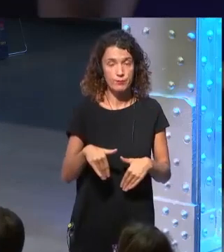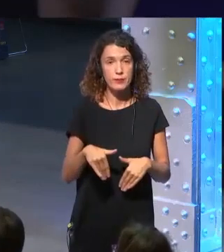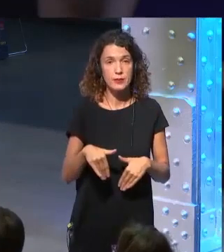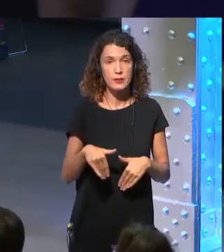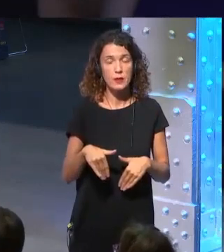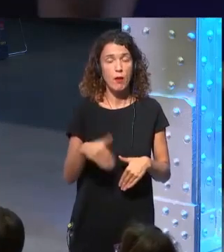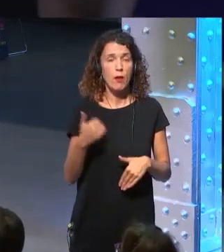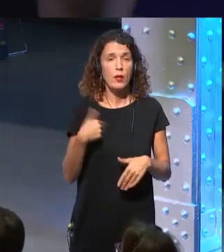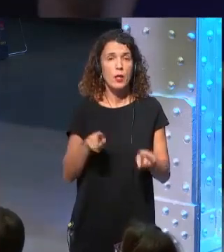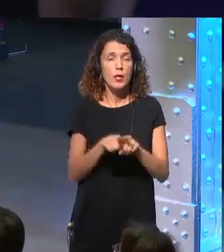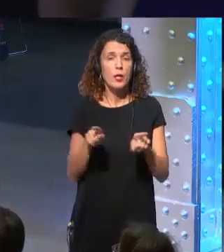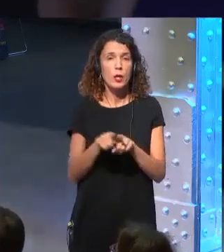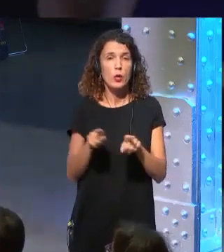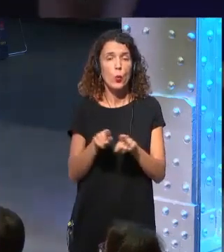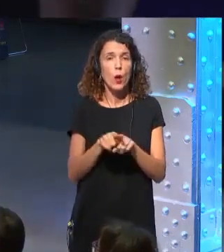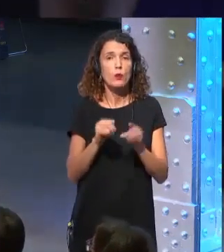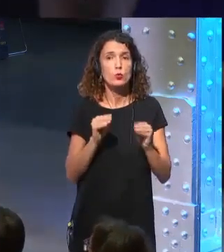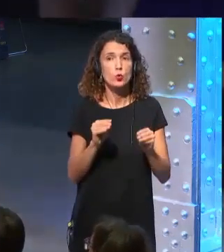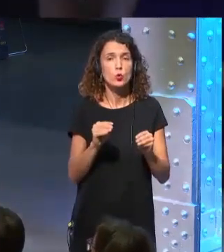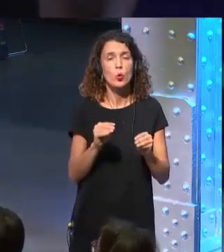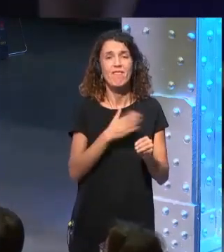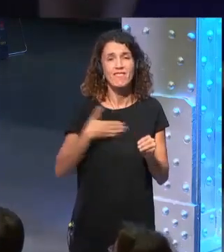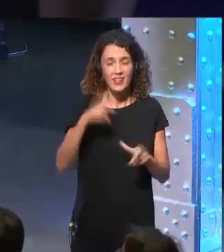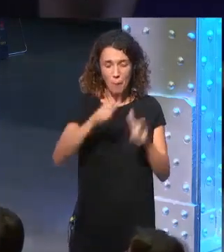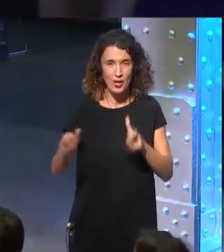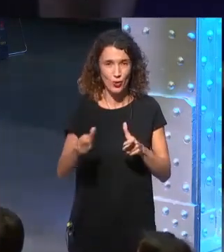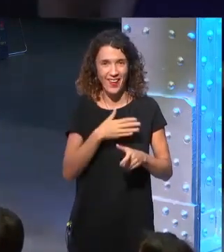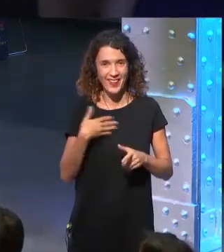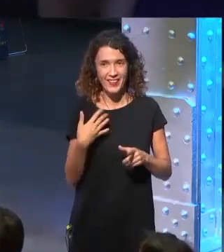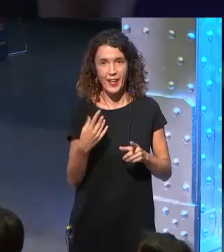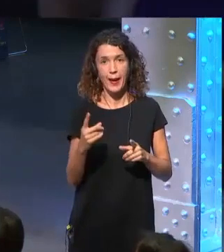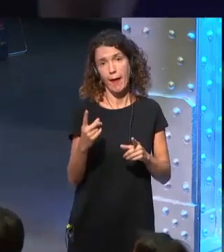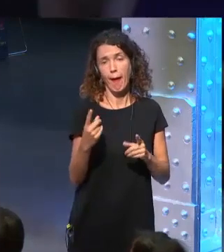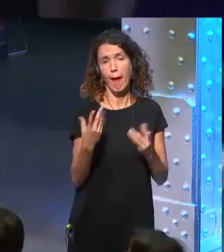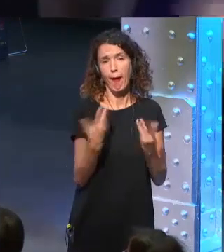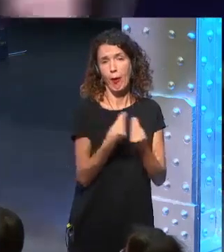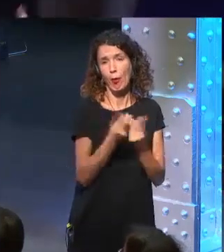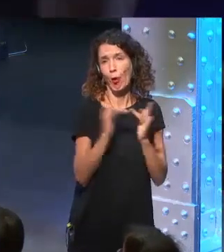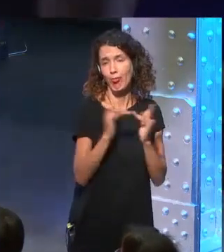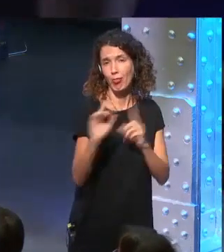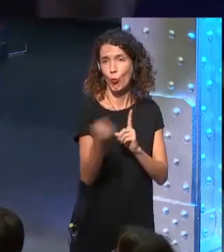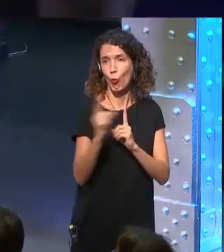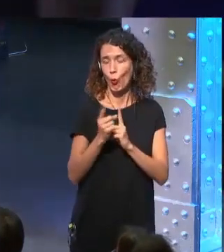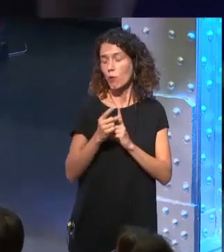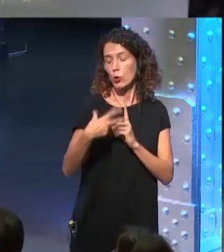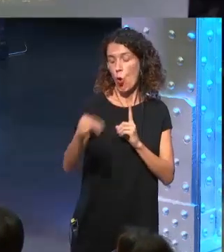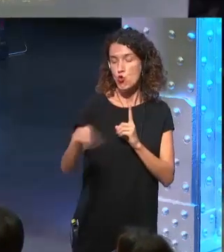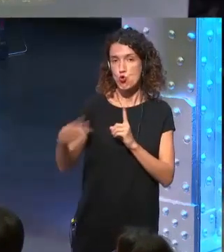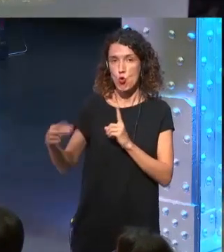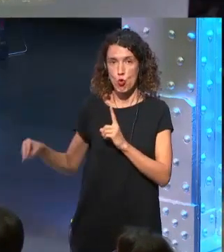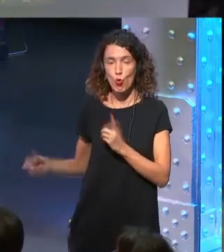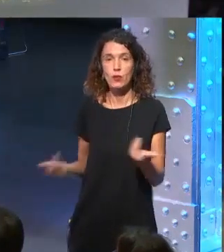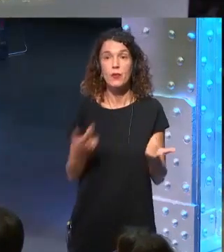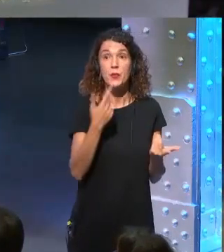digamos, desdeñar a todos sus pretendientes. Y se le informa de las grandes dificultades